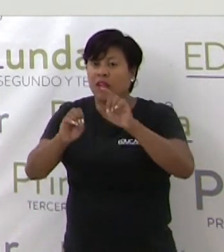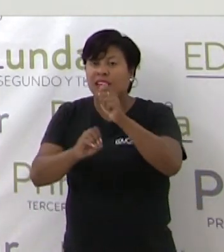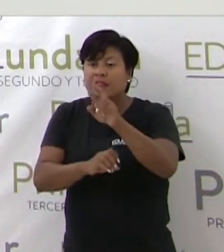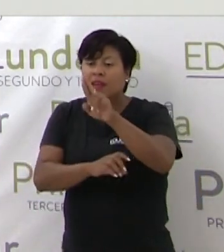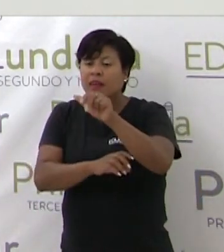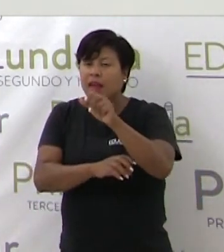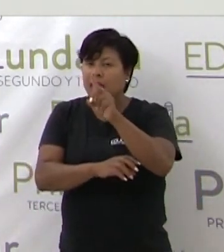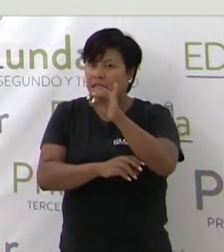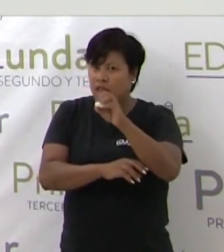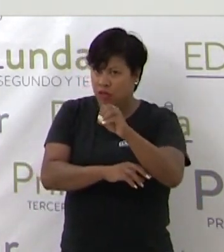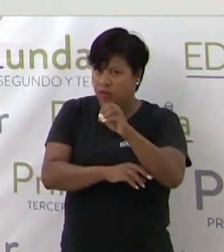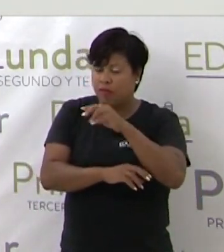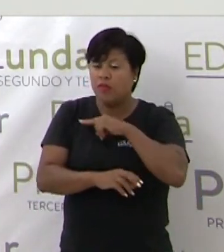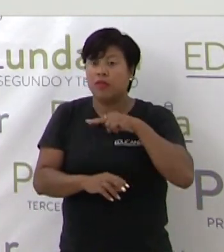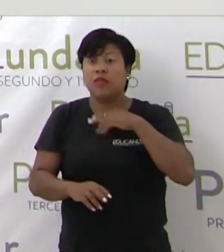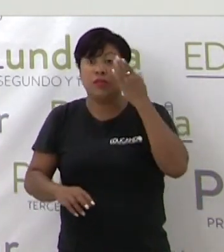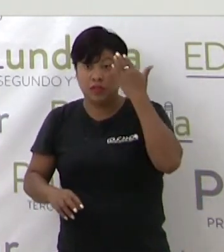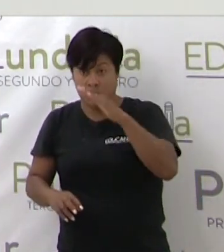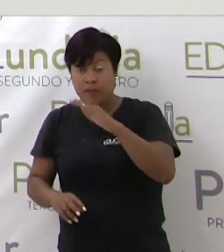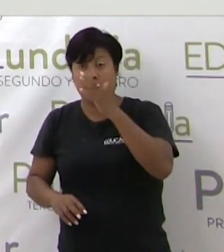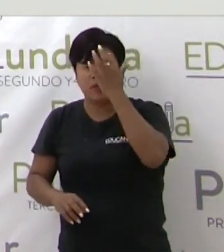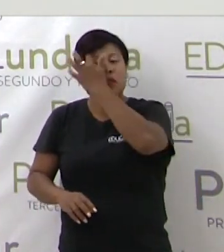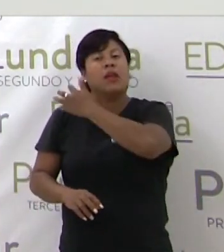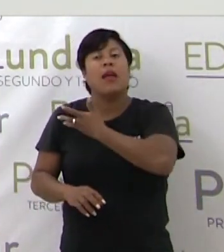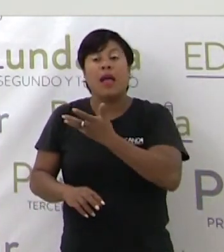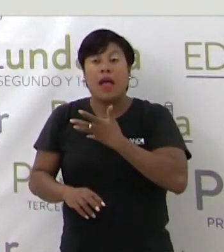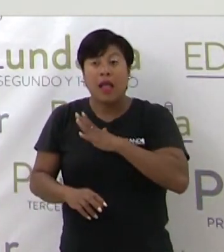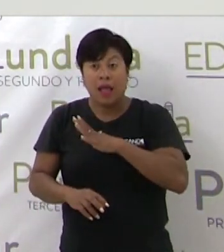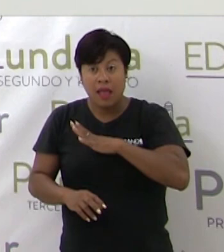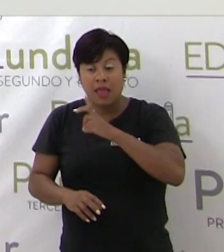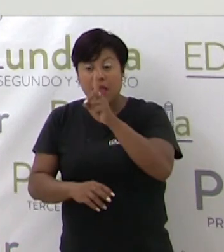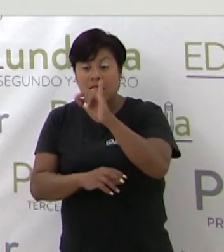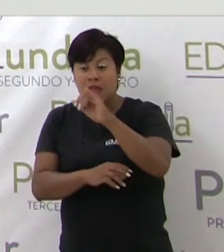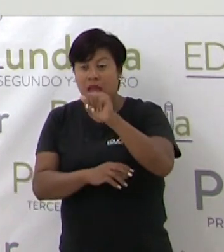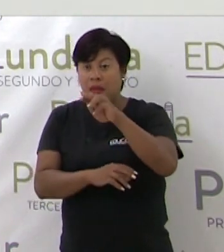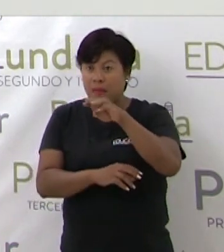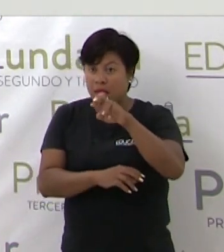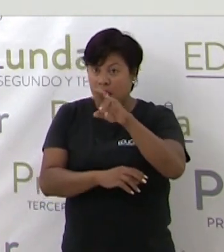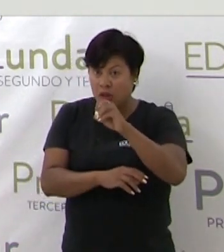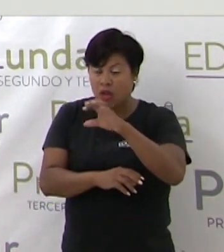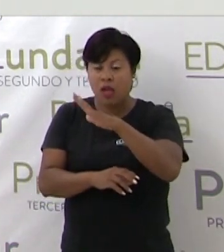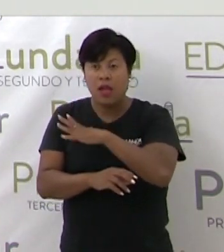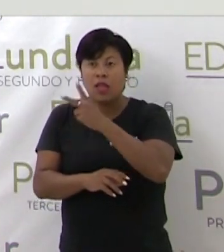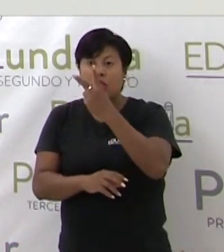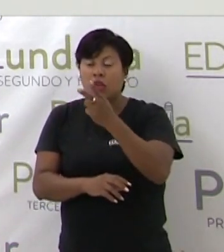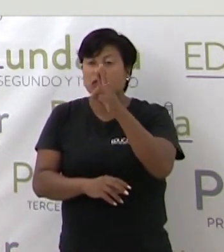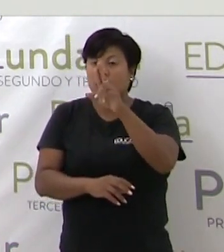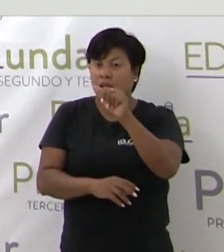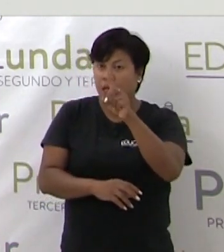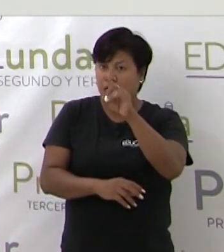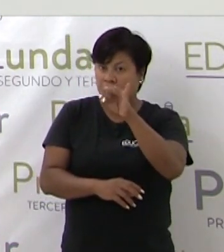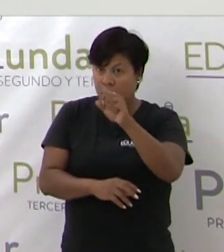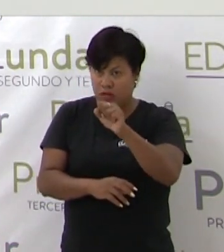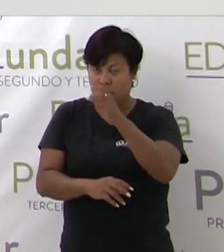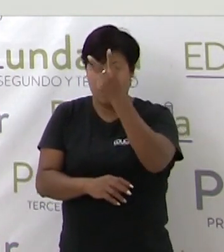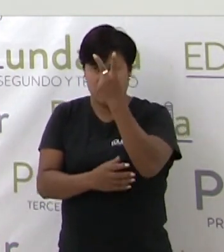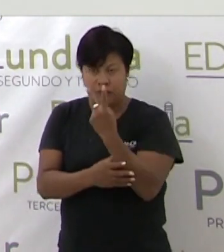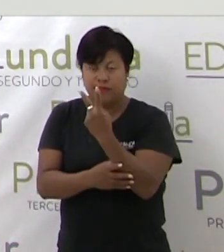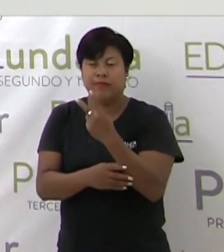radio. Sabemos entonces también que hay un diámetro que lo componen dos radios. ¿De acuerdo? Entonces, este es